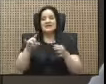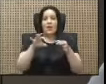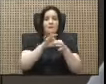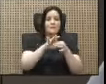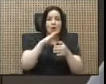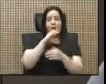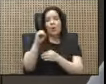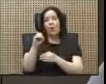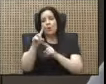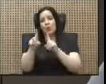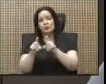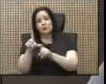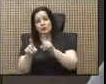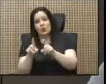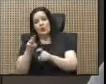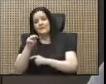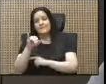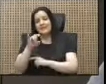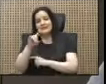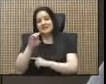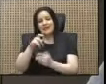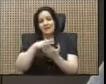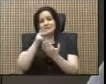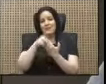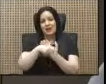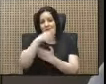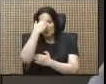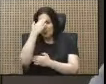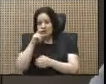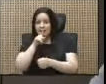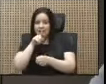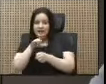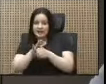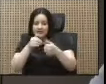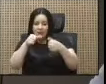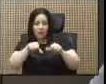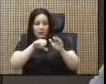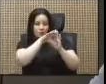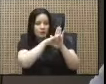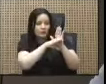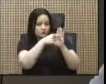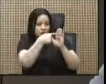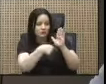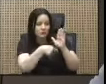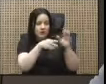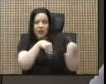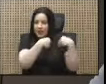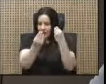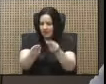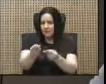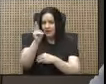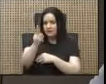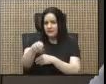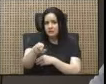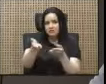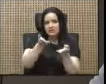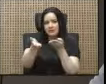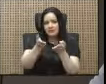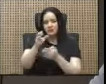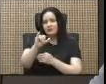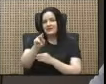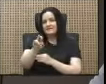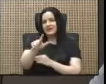un consultor de Mideplan, porque la garantía, según el constituyente, le da el mismísimo servicio civil.